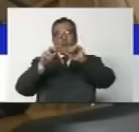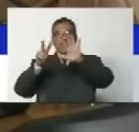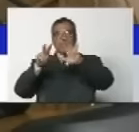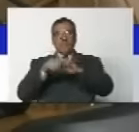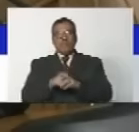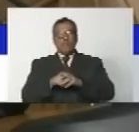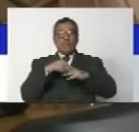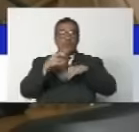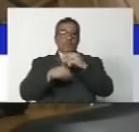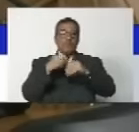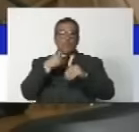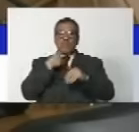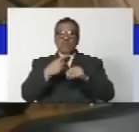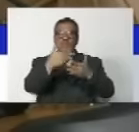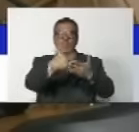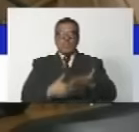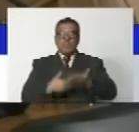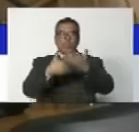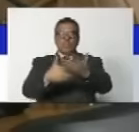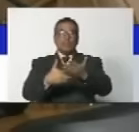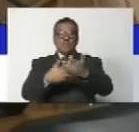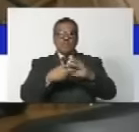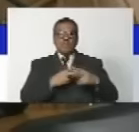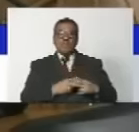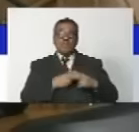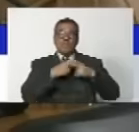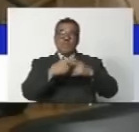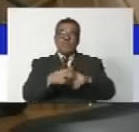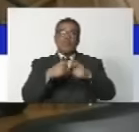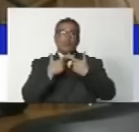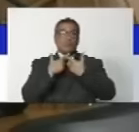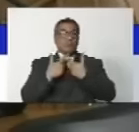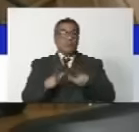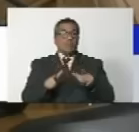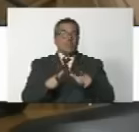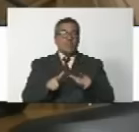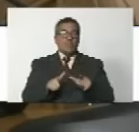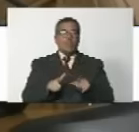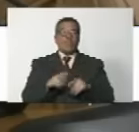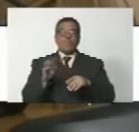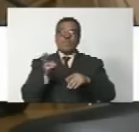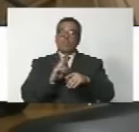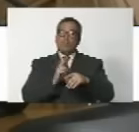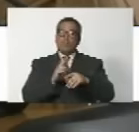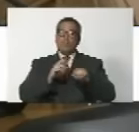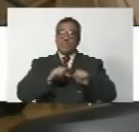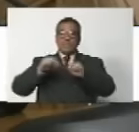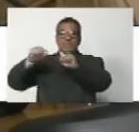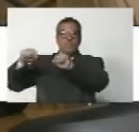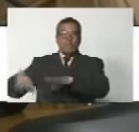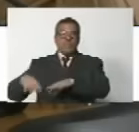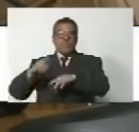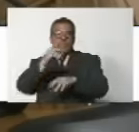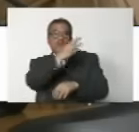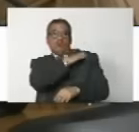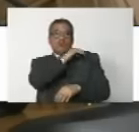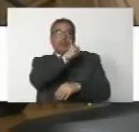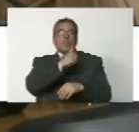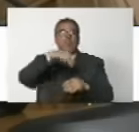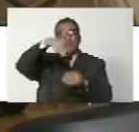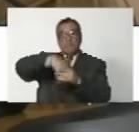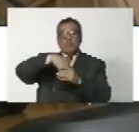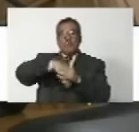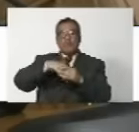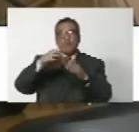11707877, mediante la cual presenta de forma voluntaria, libre de coacción y apremio, la renuncia al cargo como diputado electo